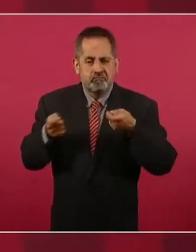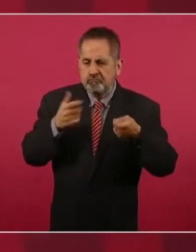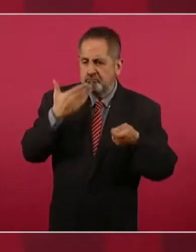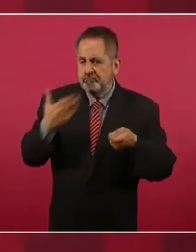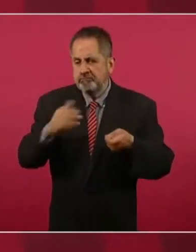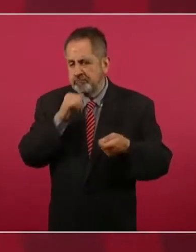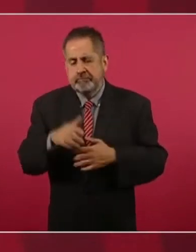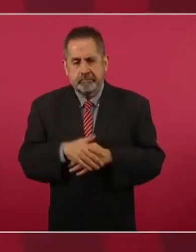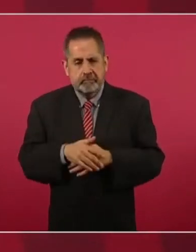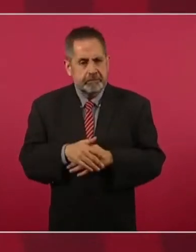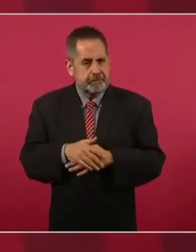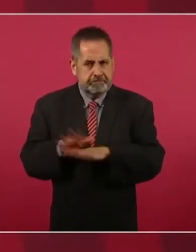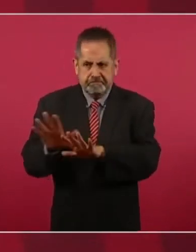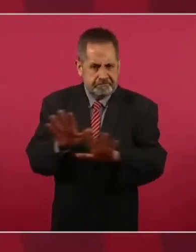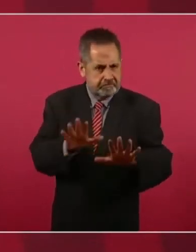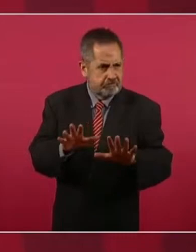la confrontación